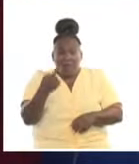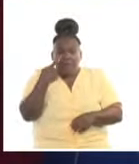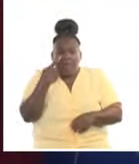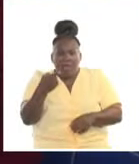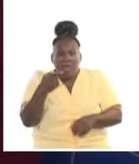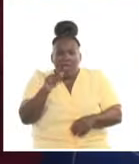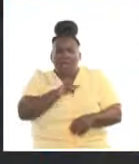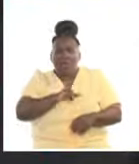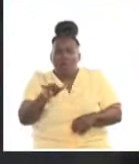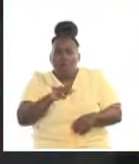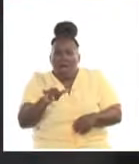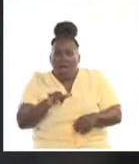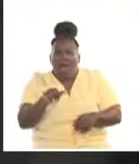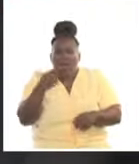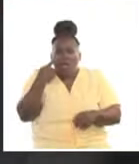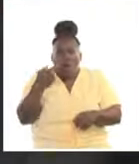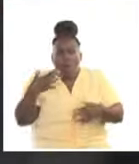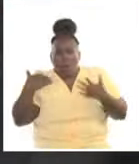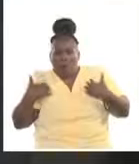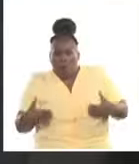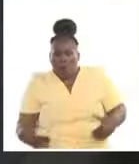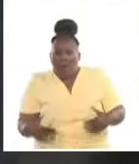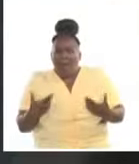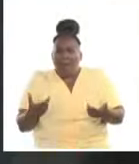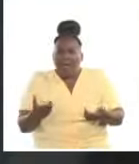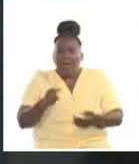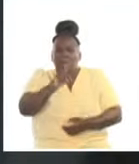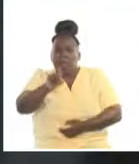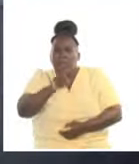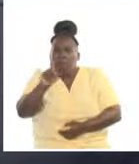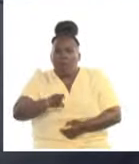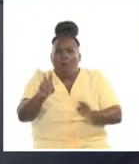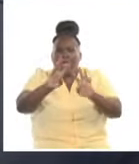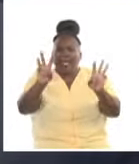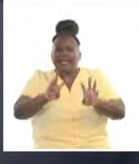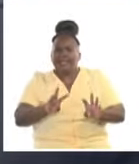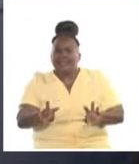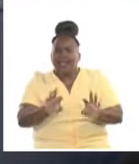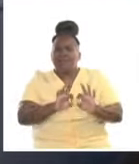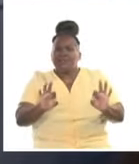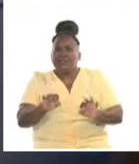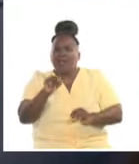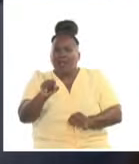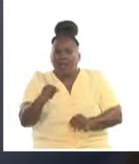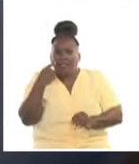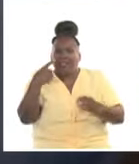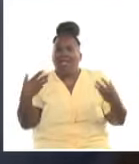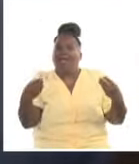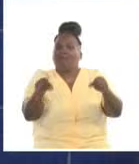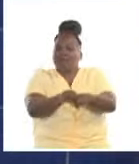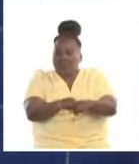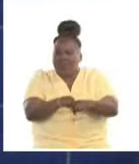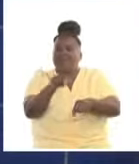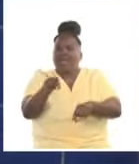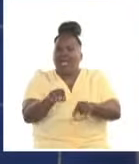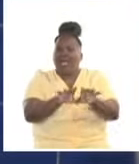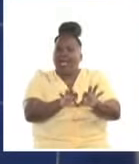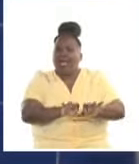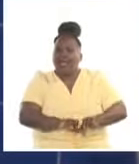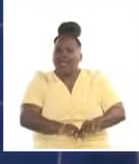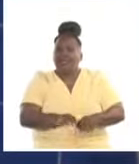radiológicas convencionales y permite la consulta online de cualquier especialidad del centro debido a la digitalización.